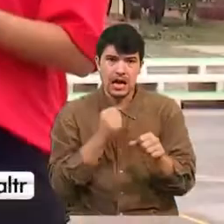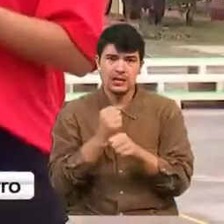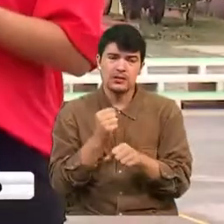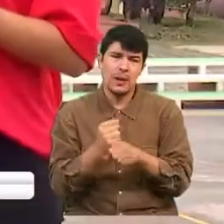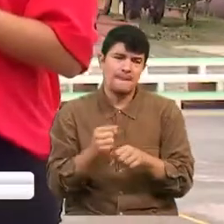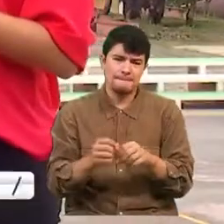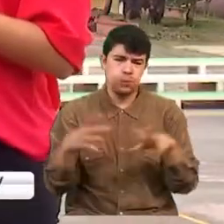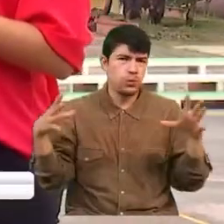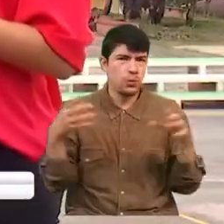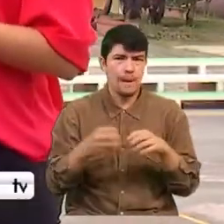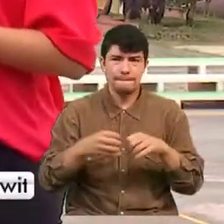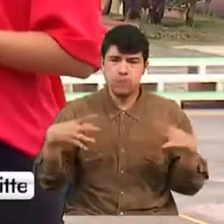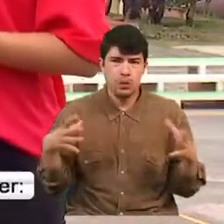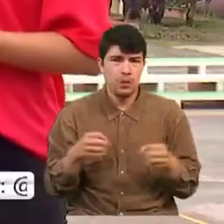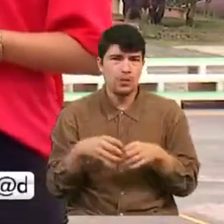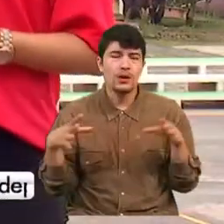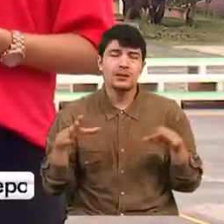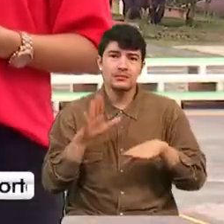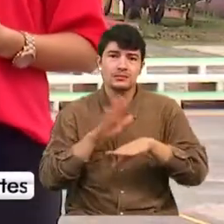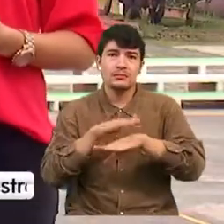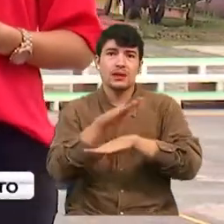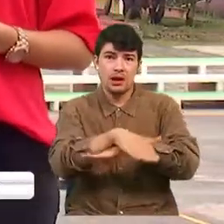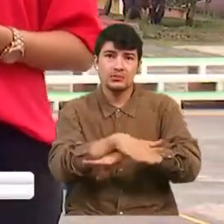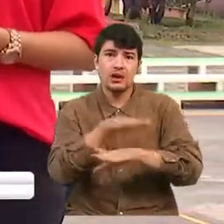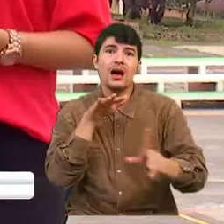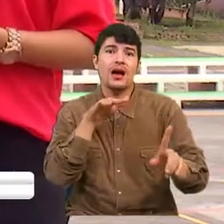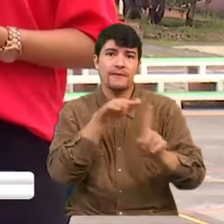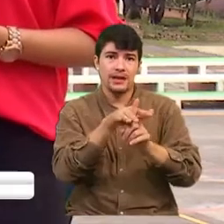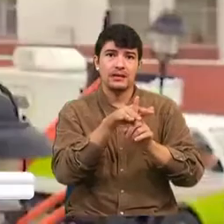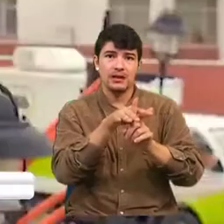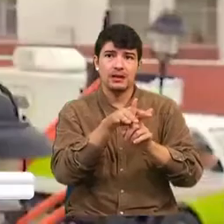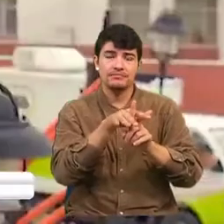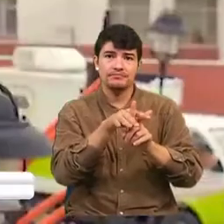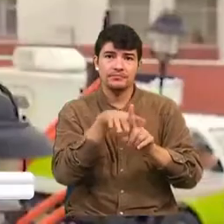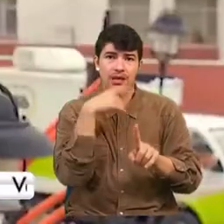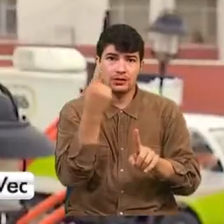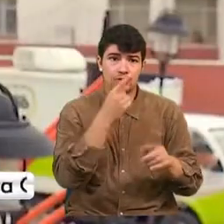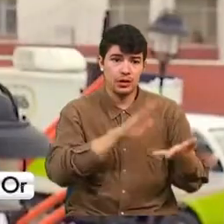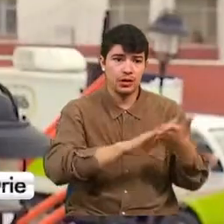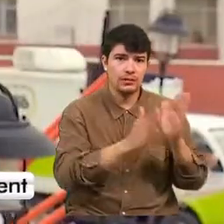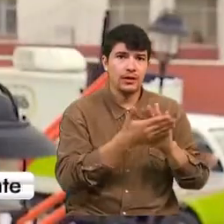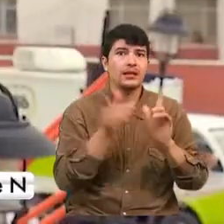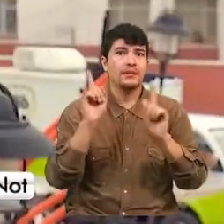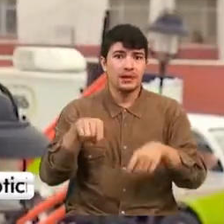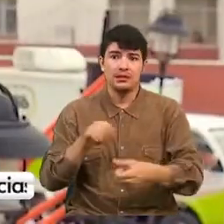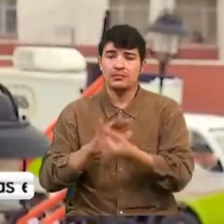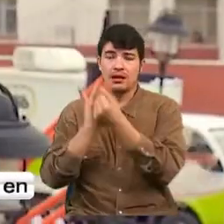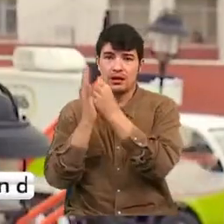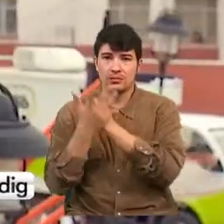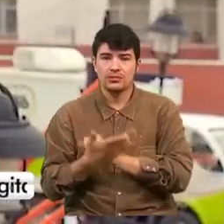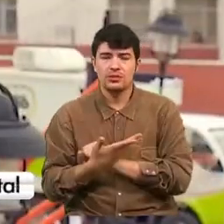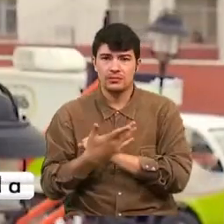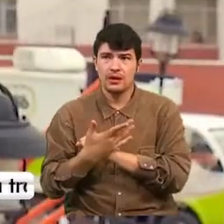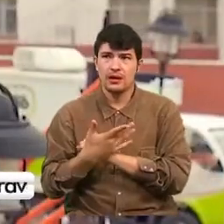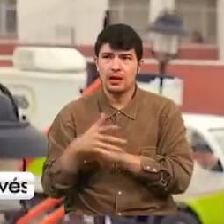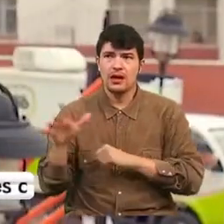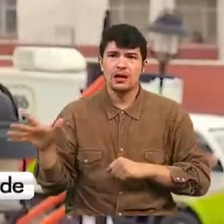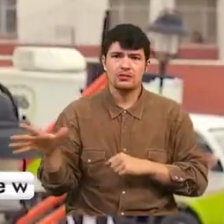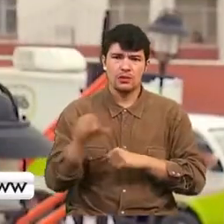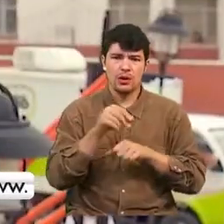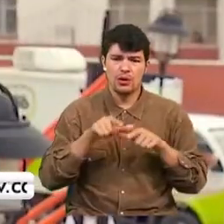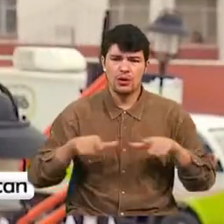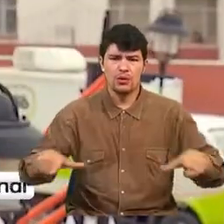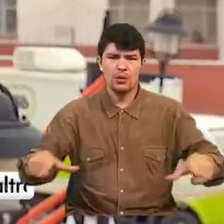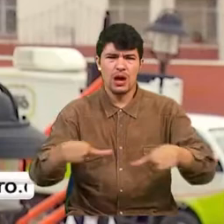Caño Limón Coveñas, que ha perjudicado específicamente no solo a la población, sino también al ecosistema, a todos los sitios, a